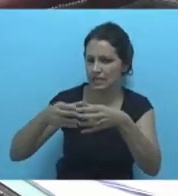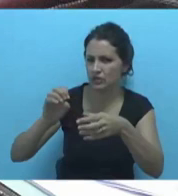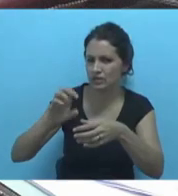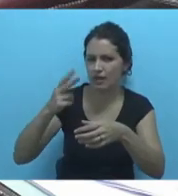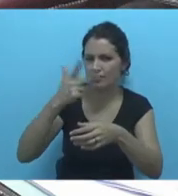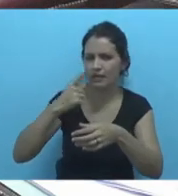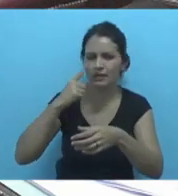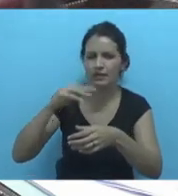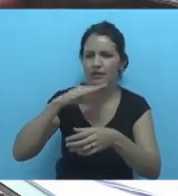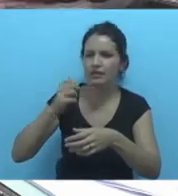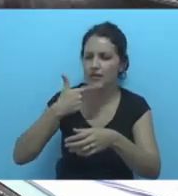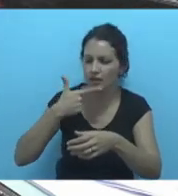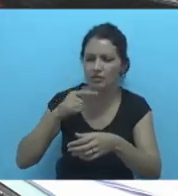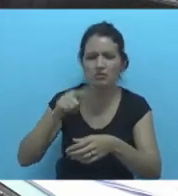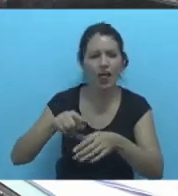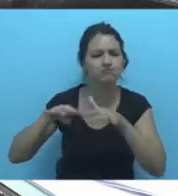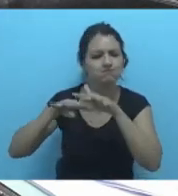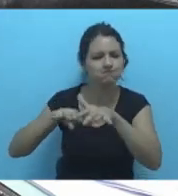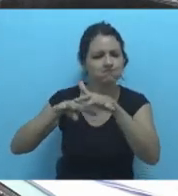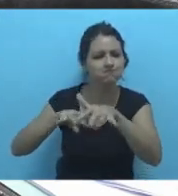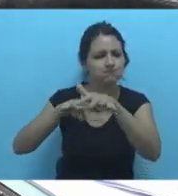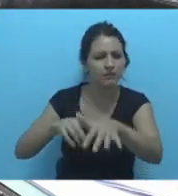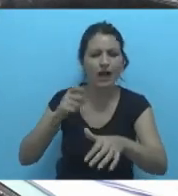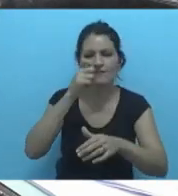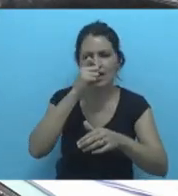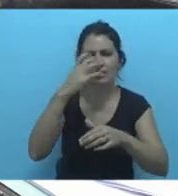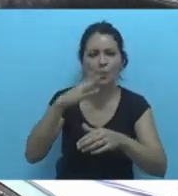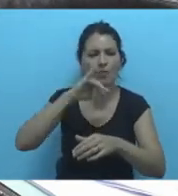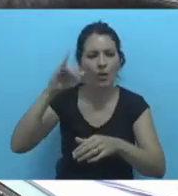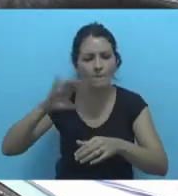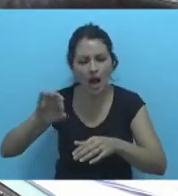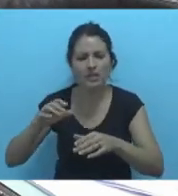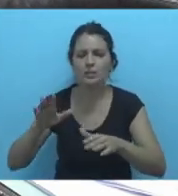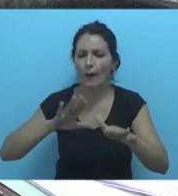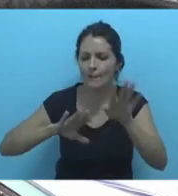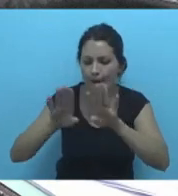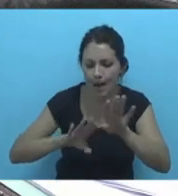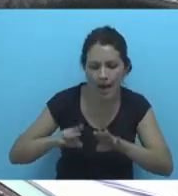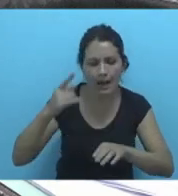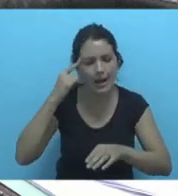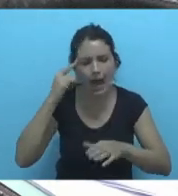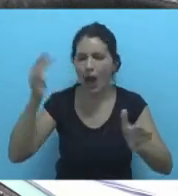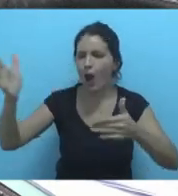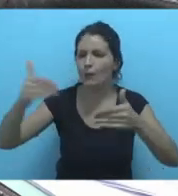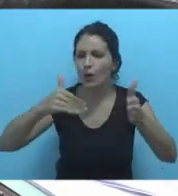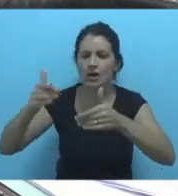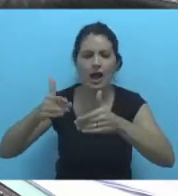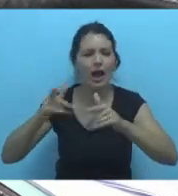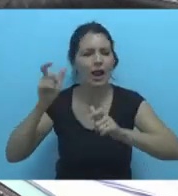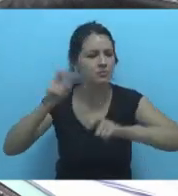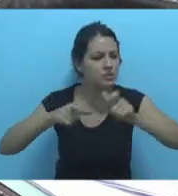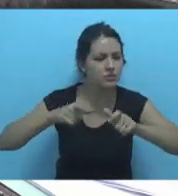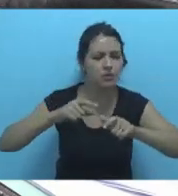hace muchos años de las enormes marchas del 24 de marzo que llevaban mucho tiempo, de poder ponerse de acuerdo en un